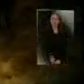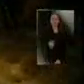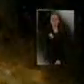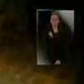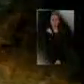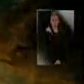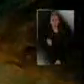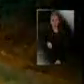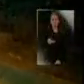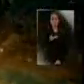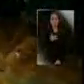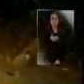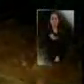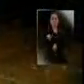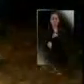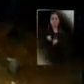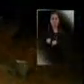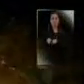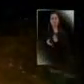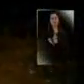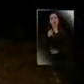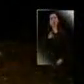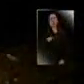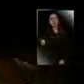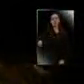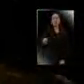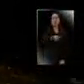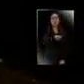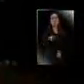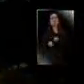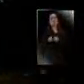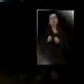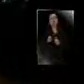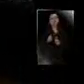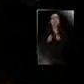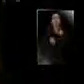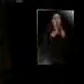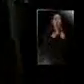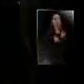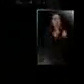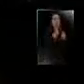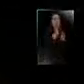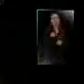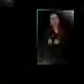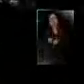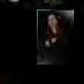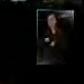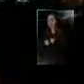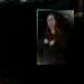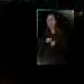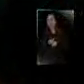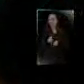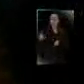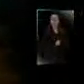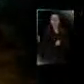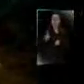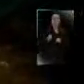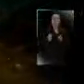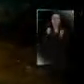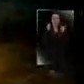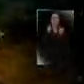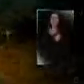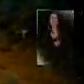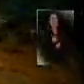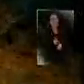Yo hoy día tengo mi bicicleta ahí, salgo a pedalear, me paro en un restaurante, como, sigo pedaleando, llego, disfruto de